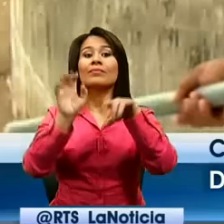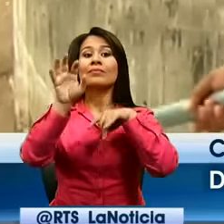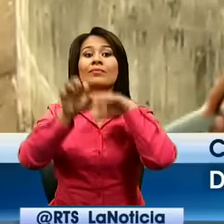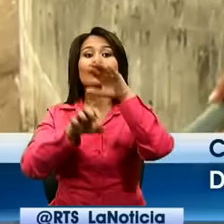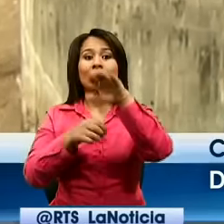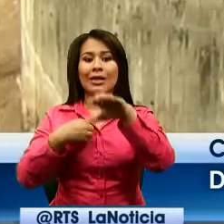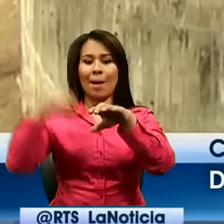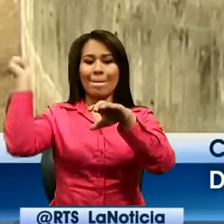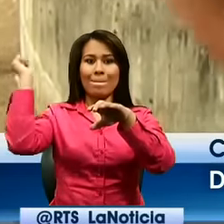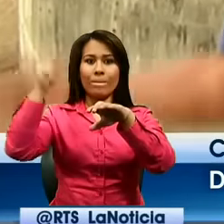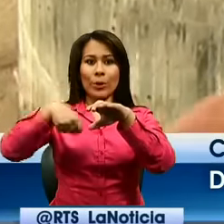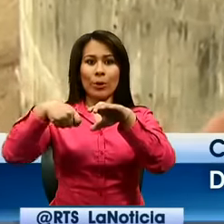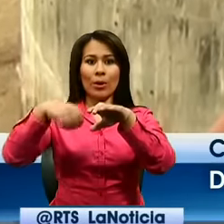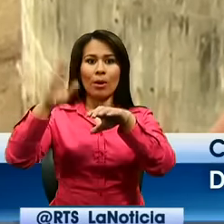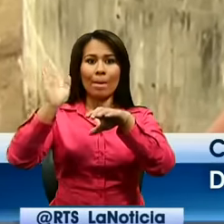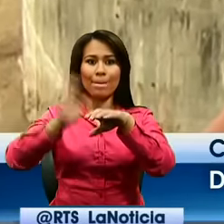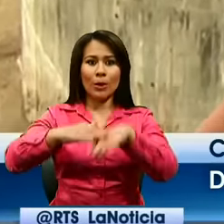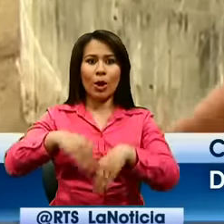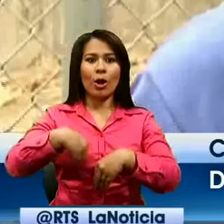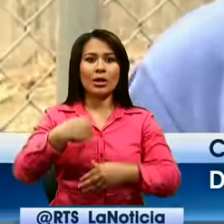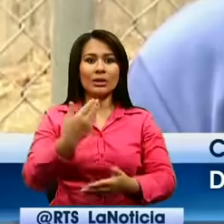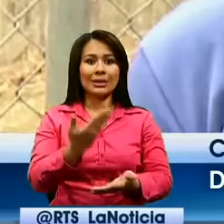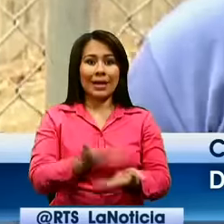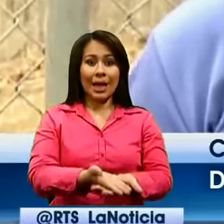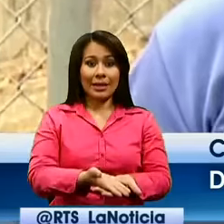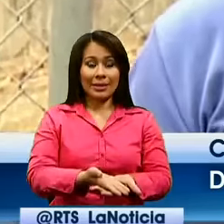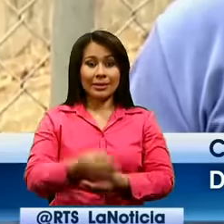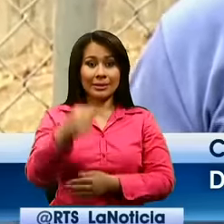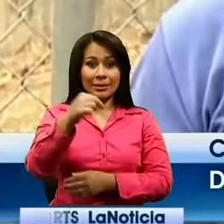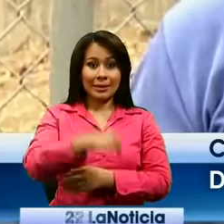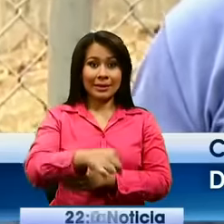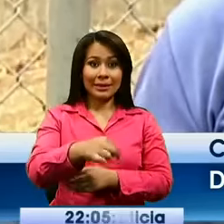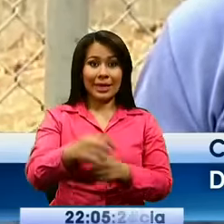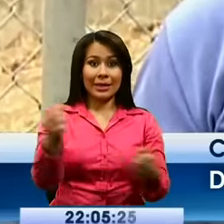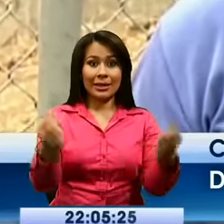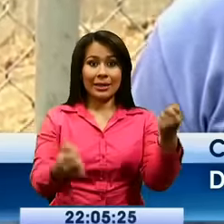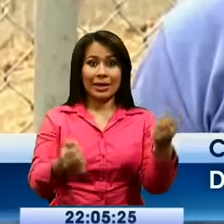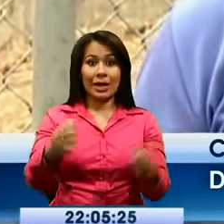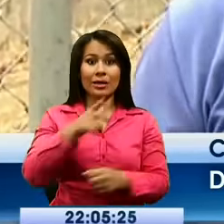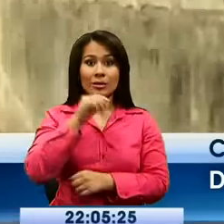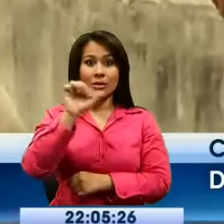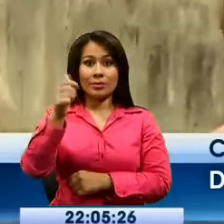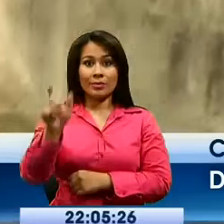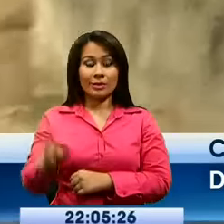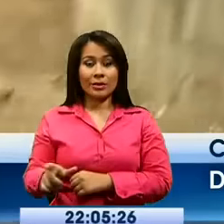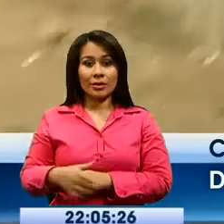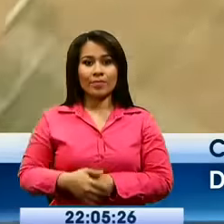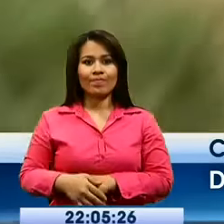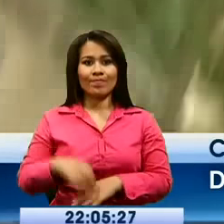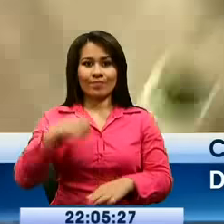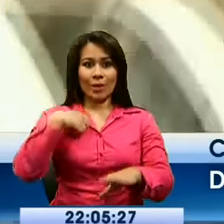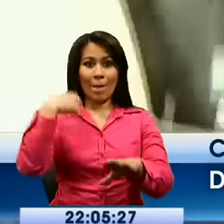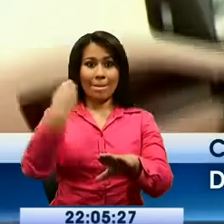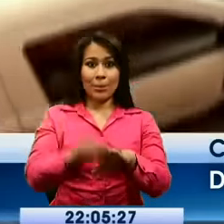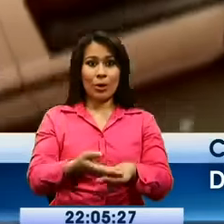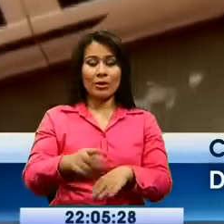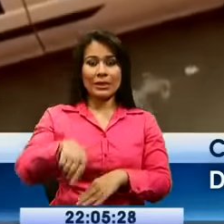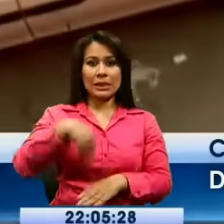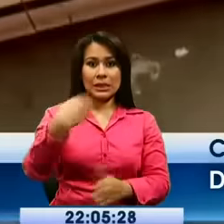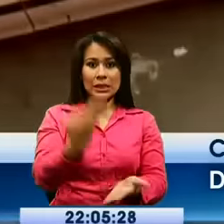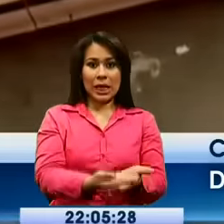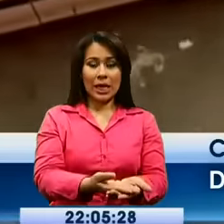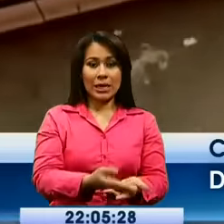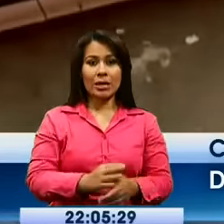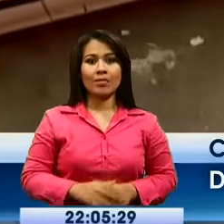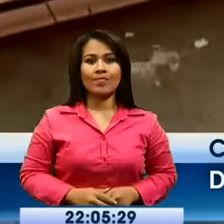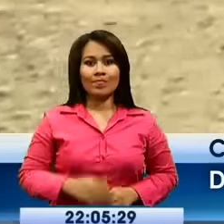lo que se va bajando, las manos le metió un garrotazo en las manos y se cayó encima el auto del vecino que estaba aquí. A pesar del golpe recibido, el